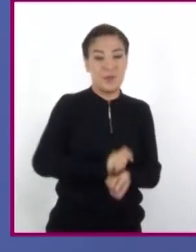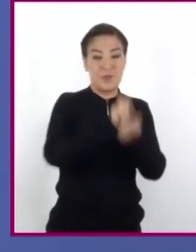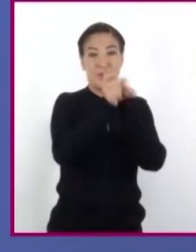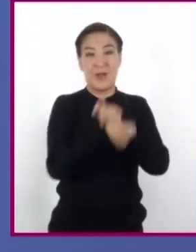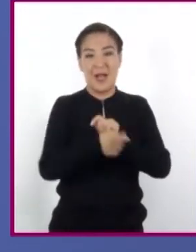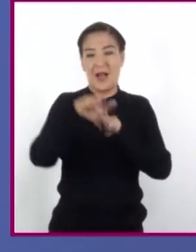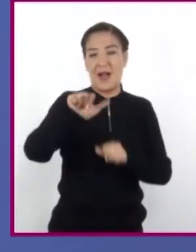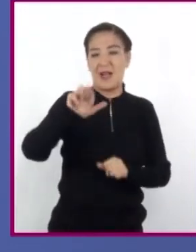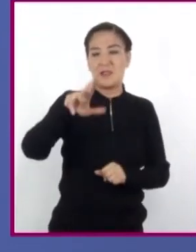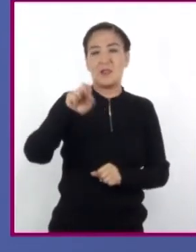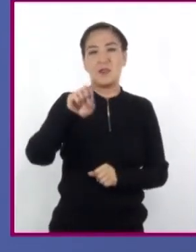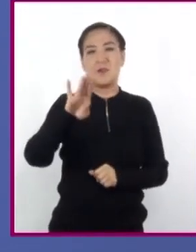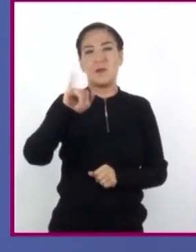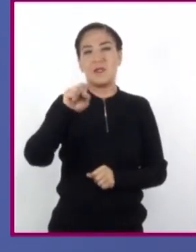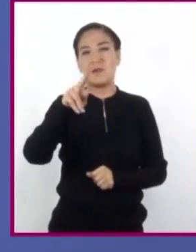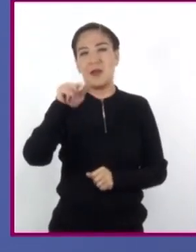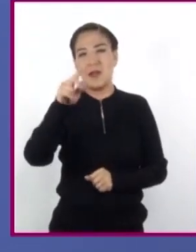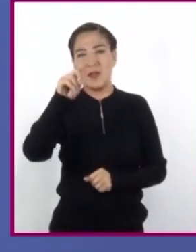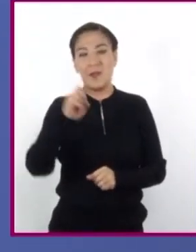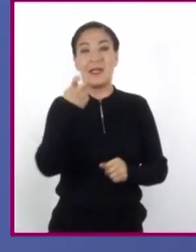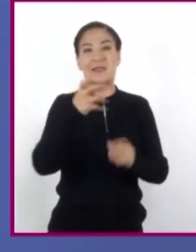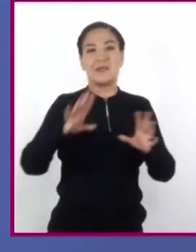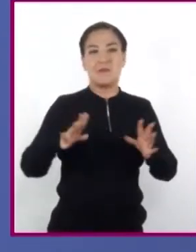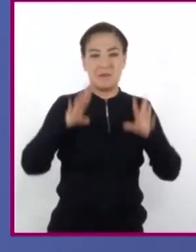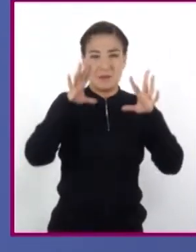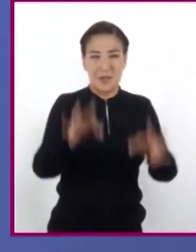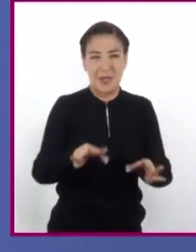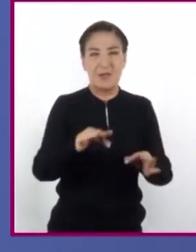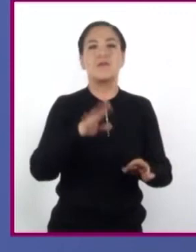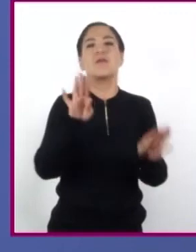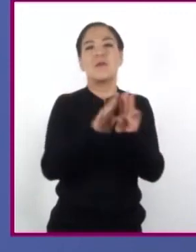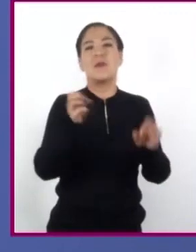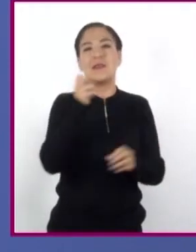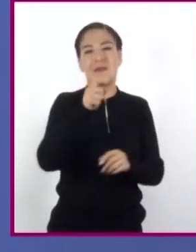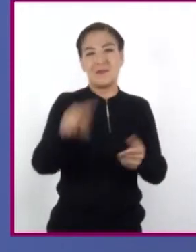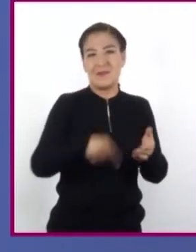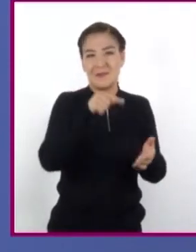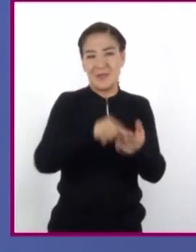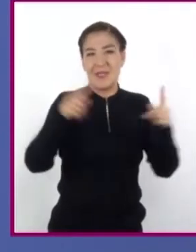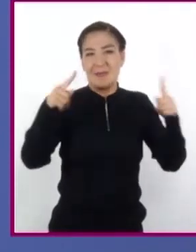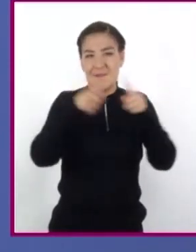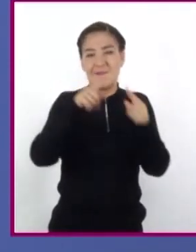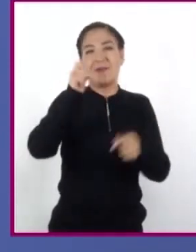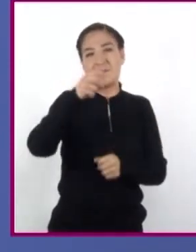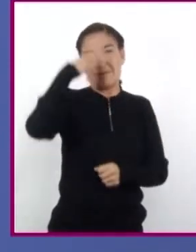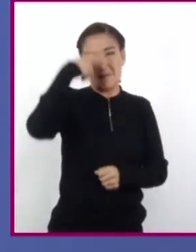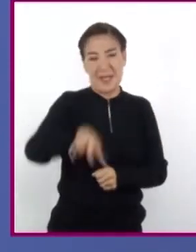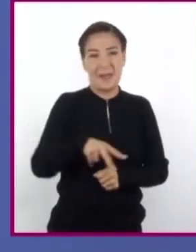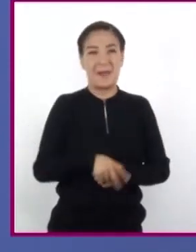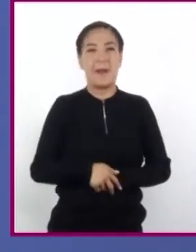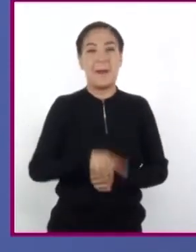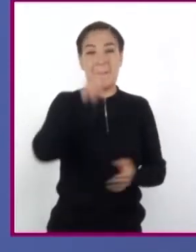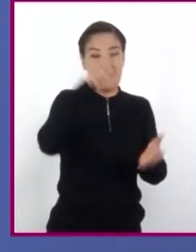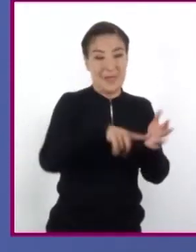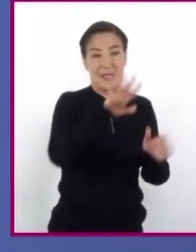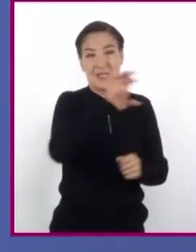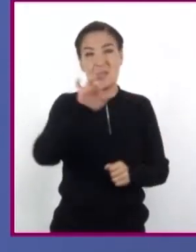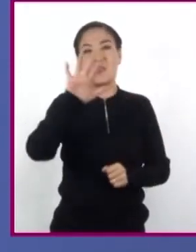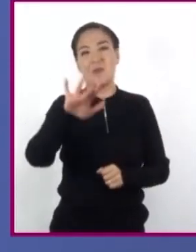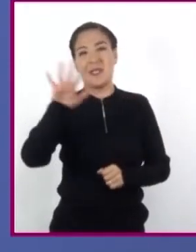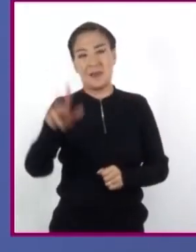arzobispado y con ello se fundó la provincia eclesiástica mexicana. Entre